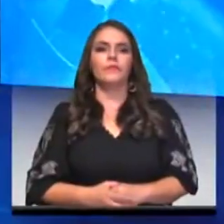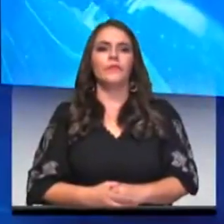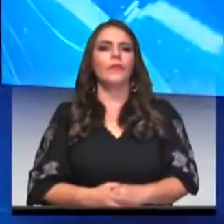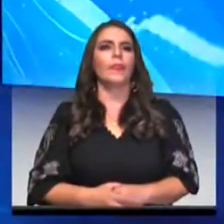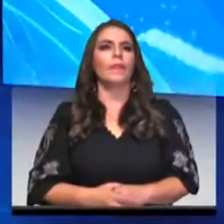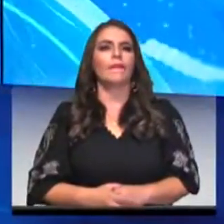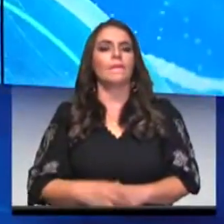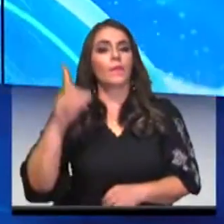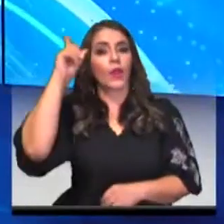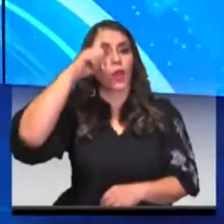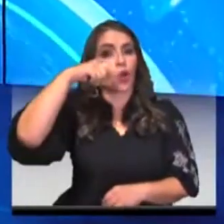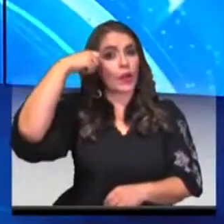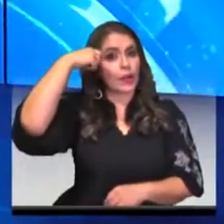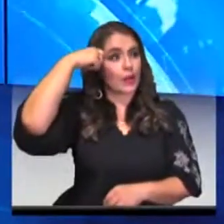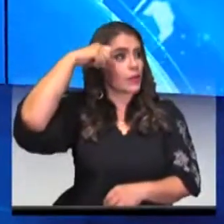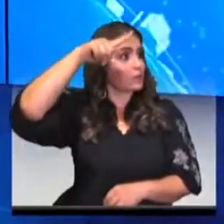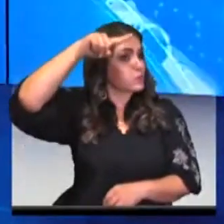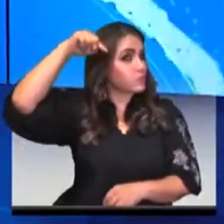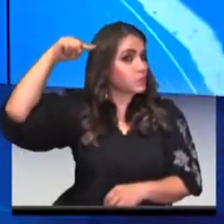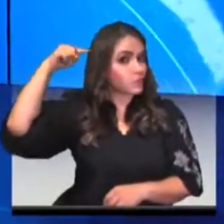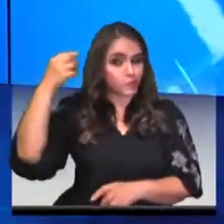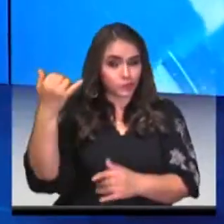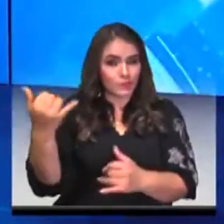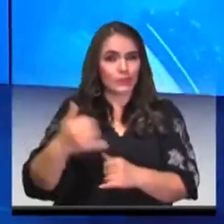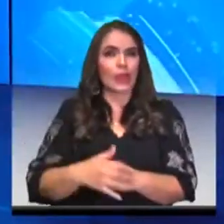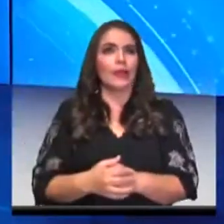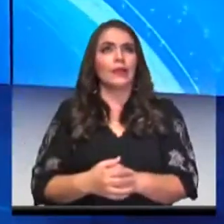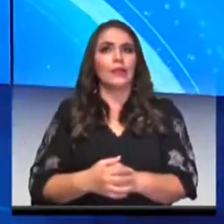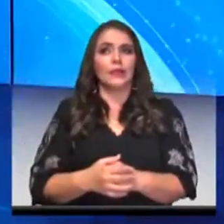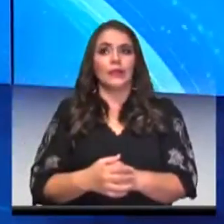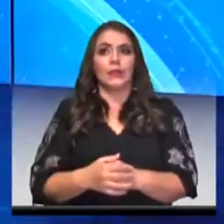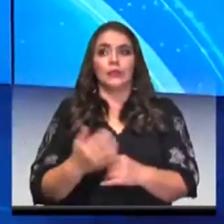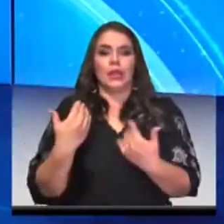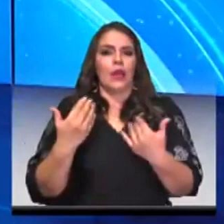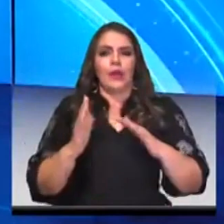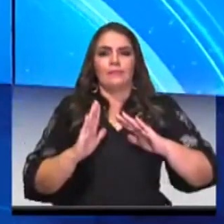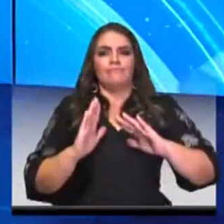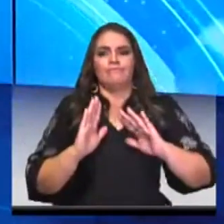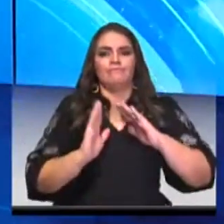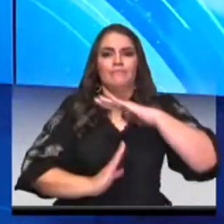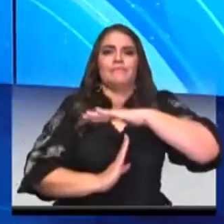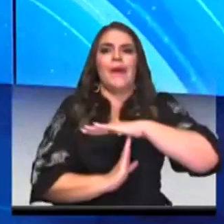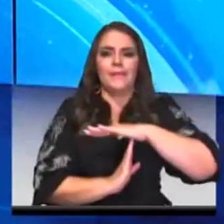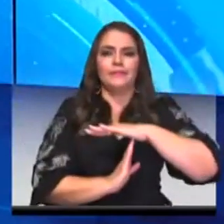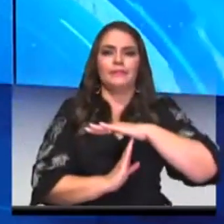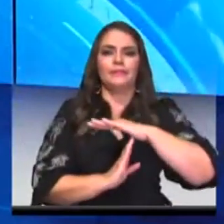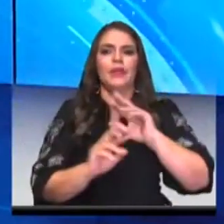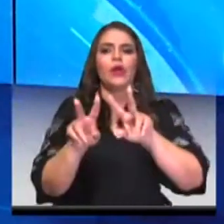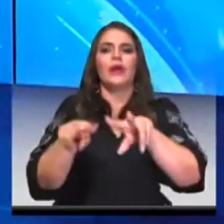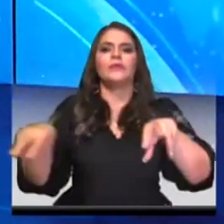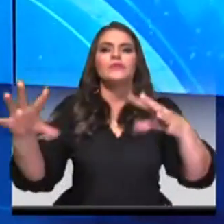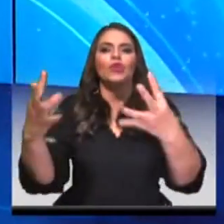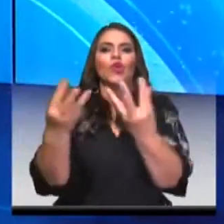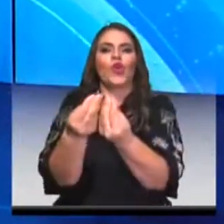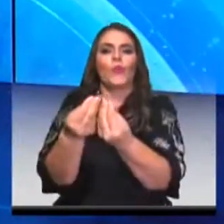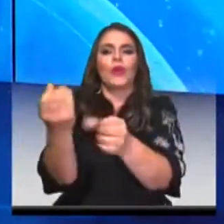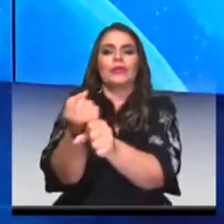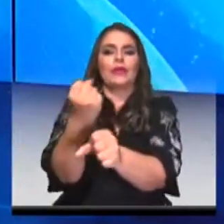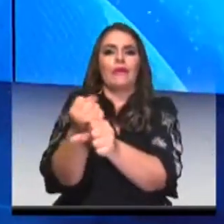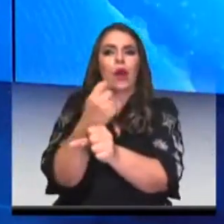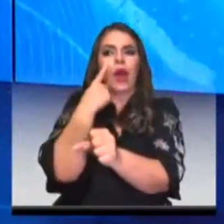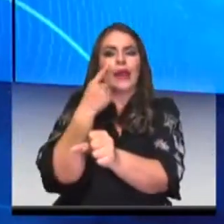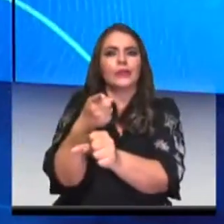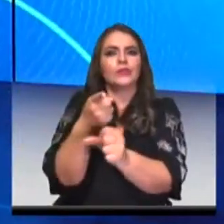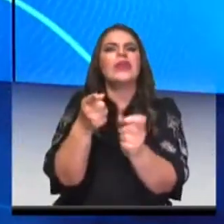el suspendido gobernador aníbal gaviria correa le dejó a su gabinete un tema para cumplir estrictamente y es el